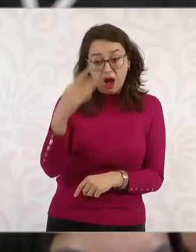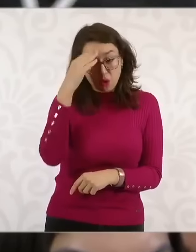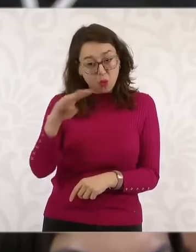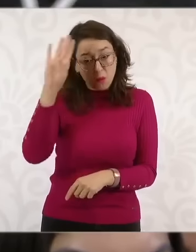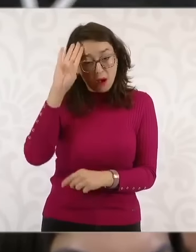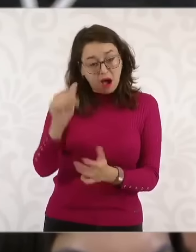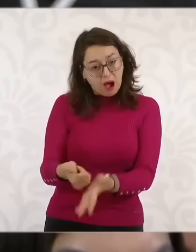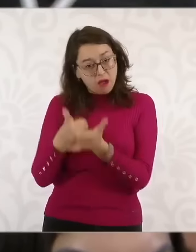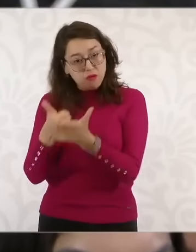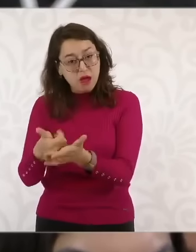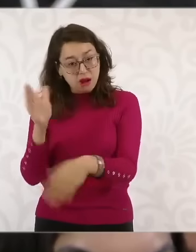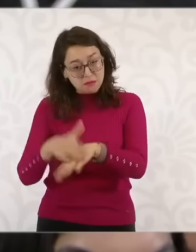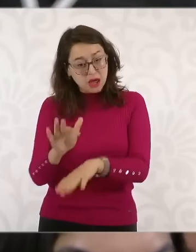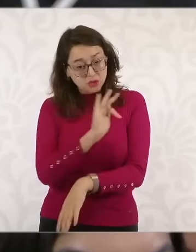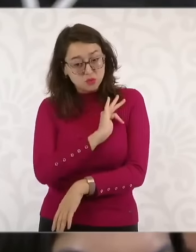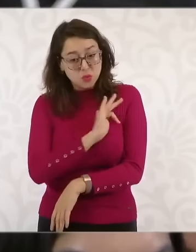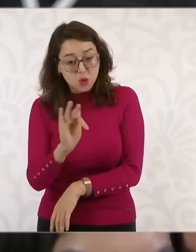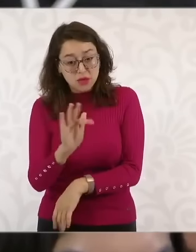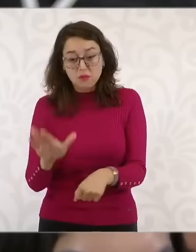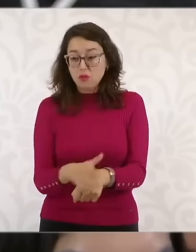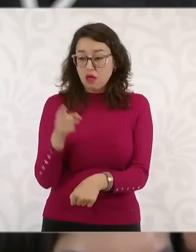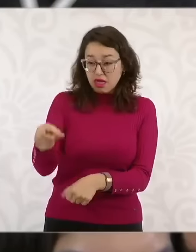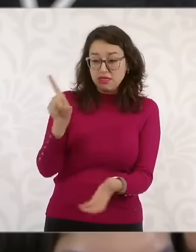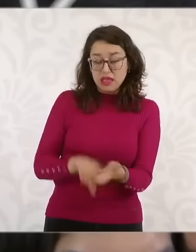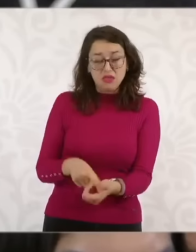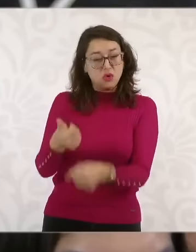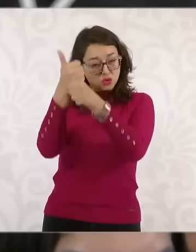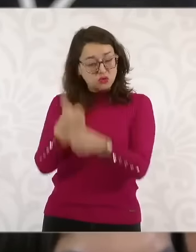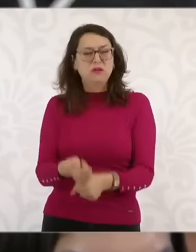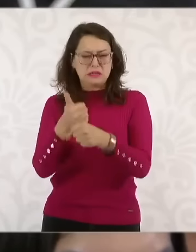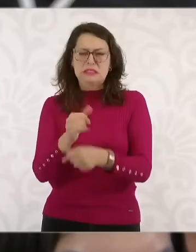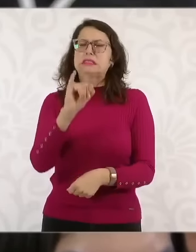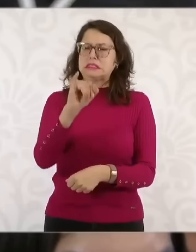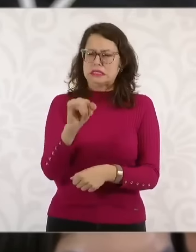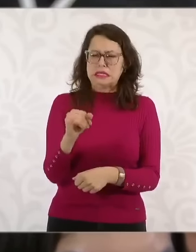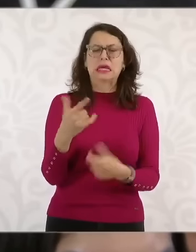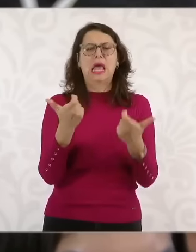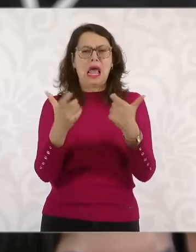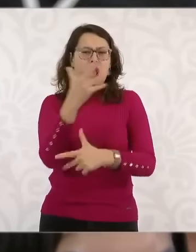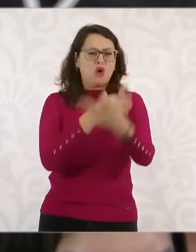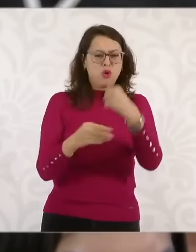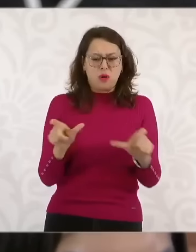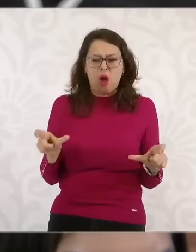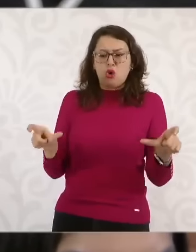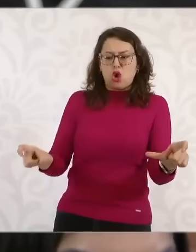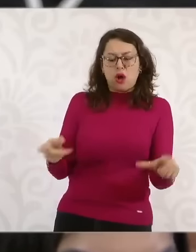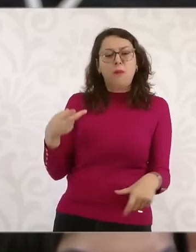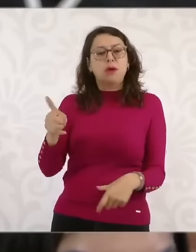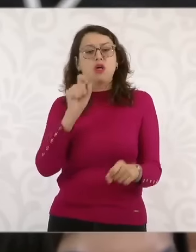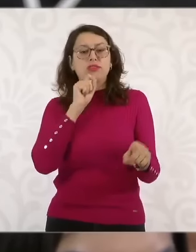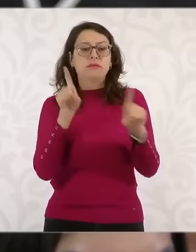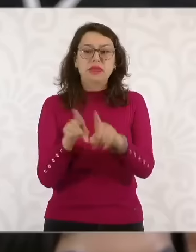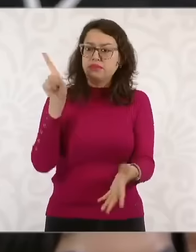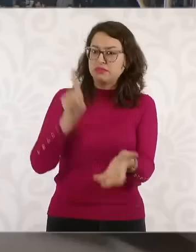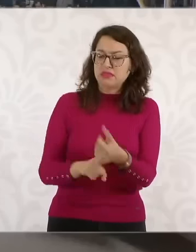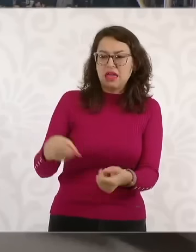sufriendo por un bloqueo económico, pero también por estos amagos permanentes a su